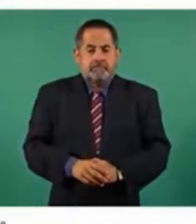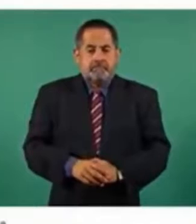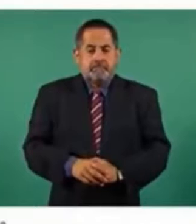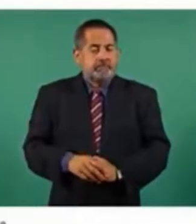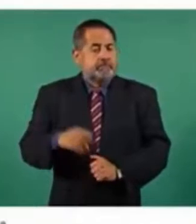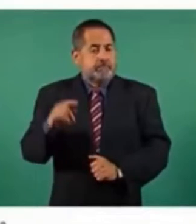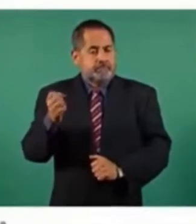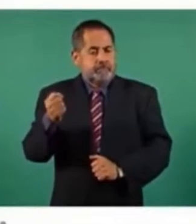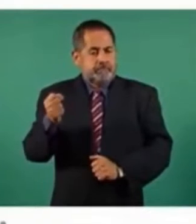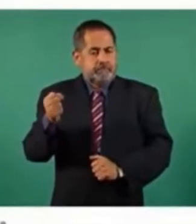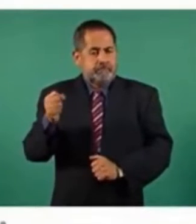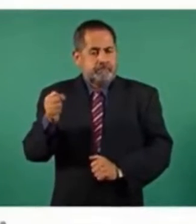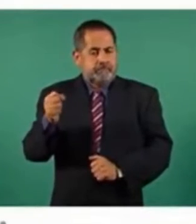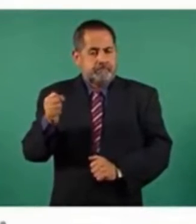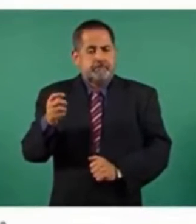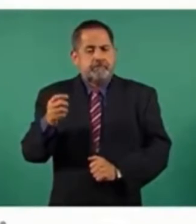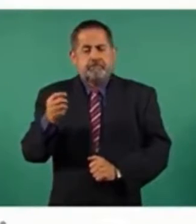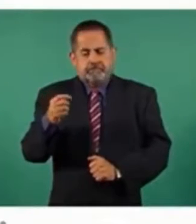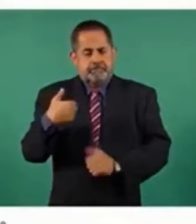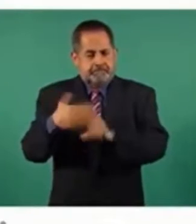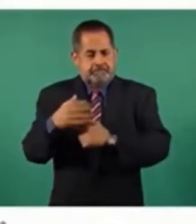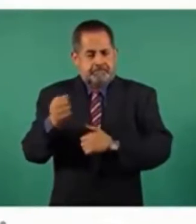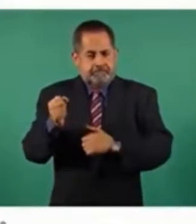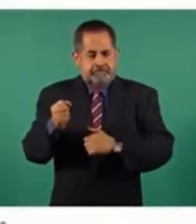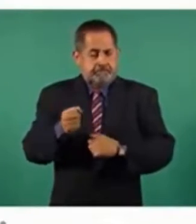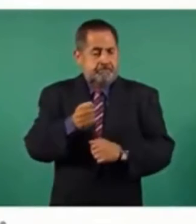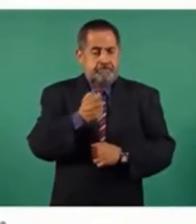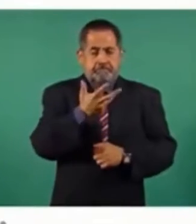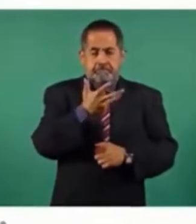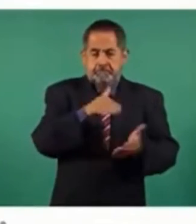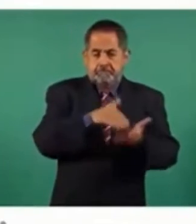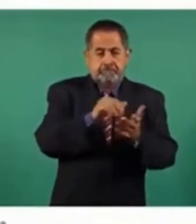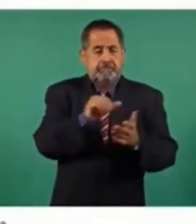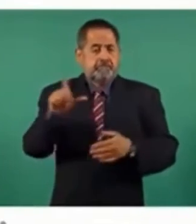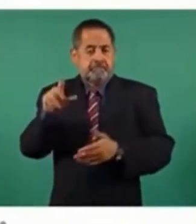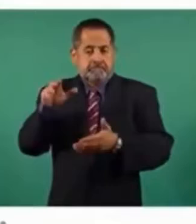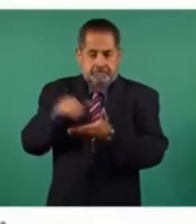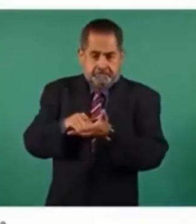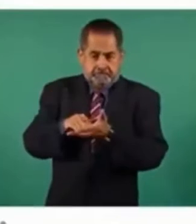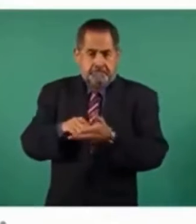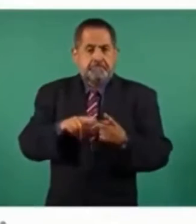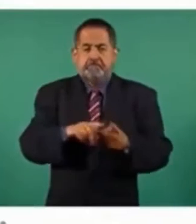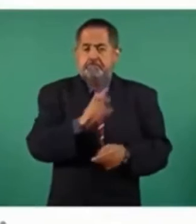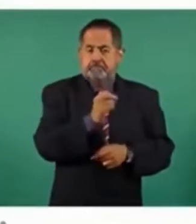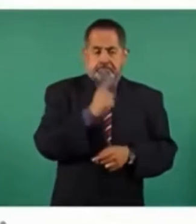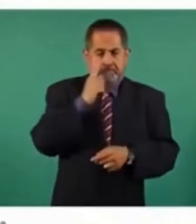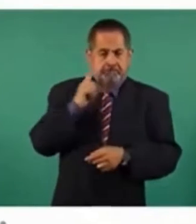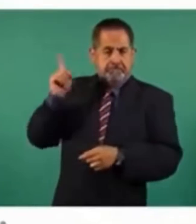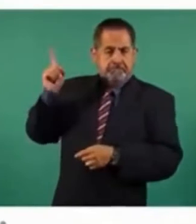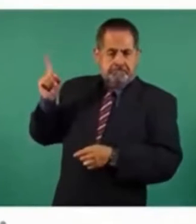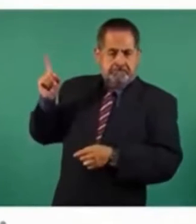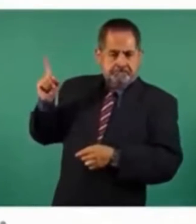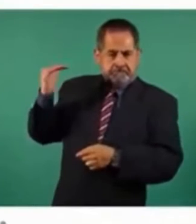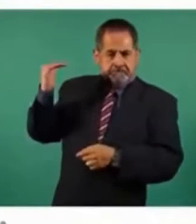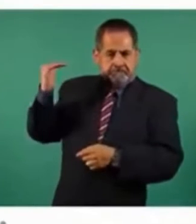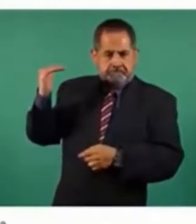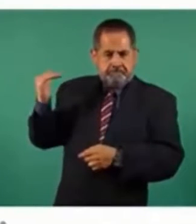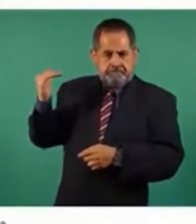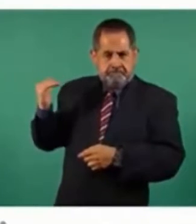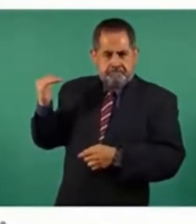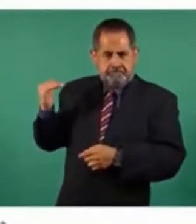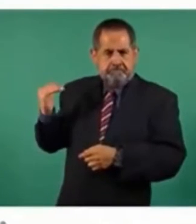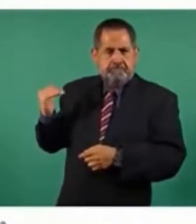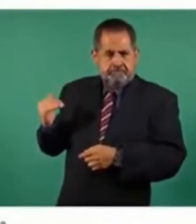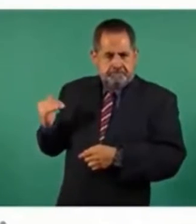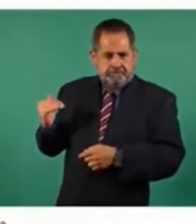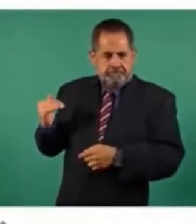En septiembre vamos a pasar de 10 a 20 mil cilindros, octubre de 20 a 30 mil, noviembre